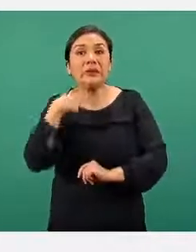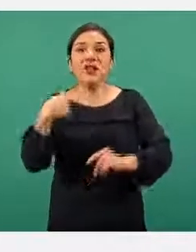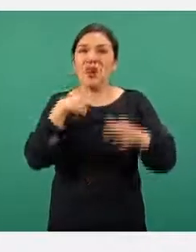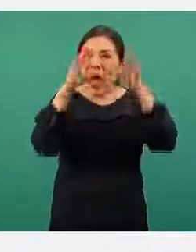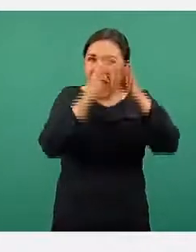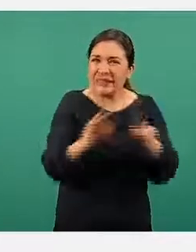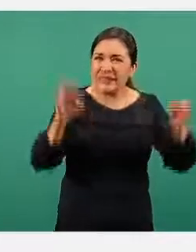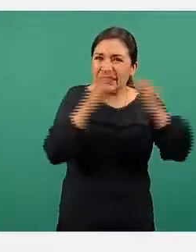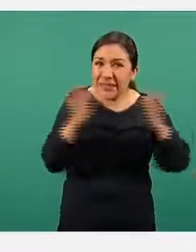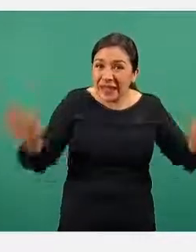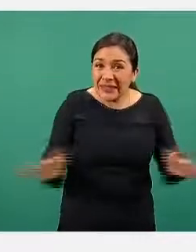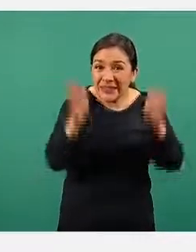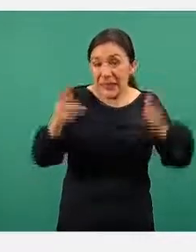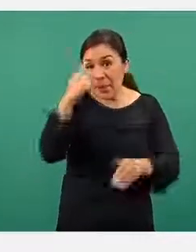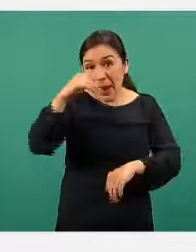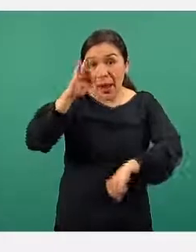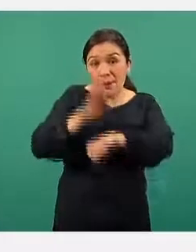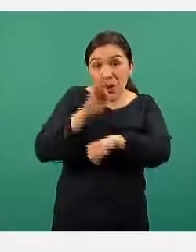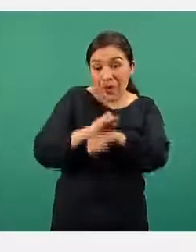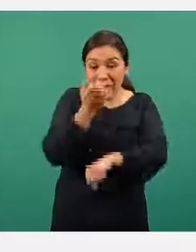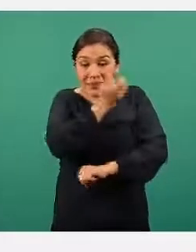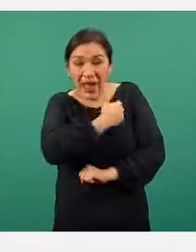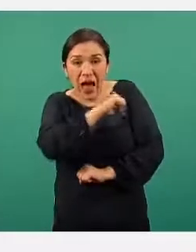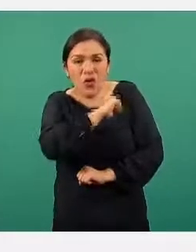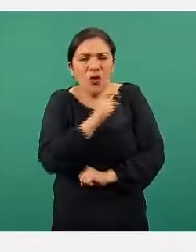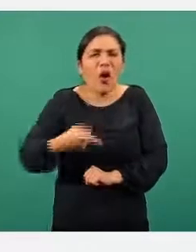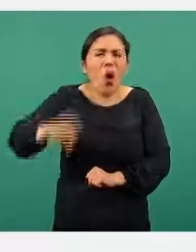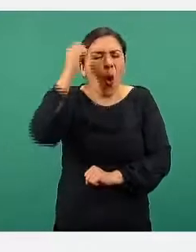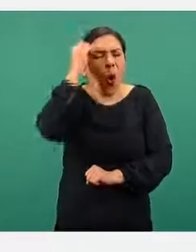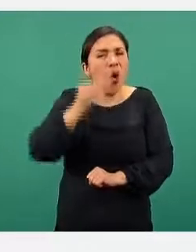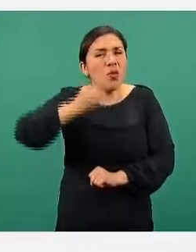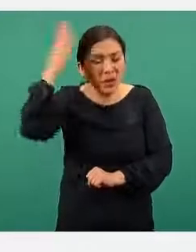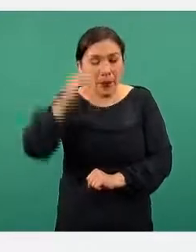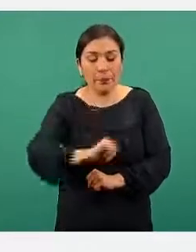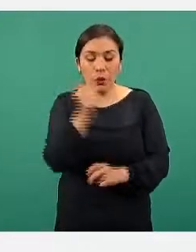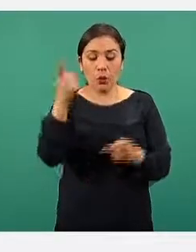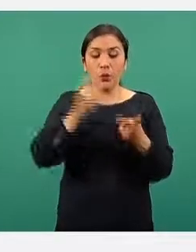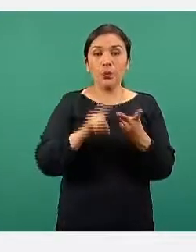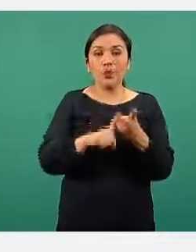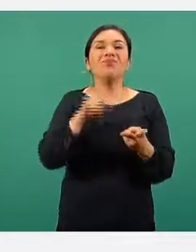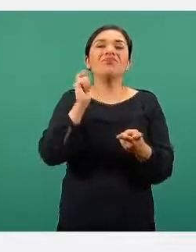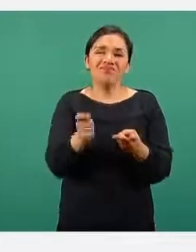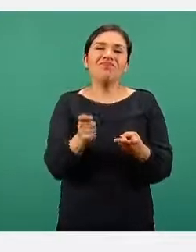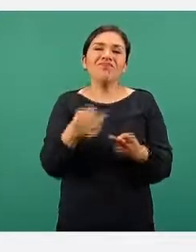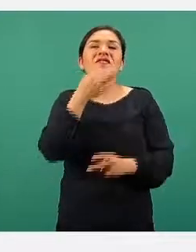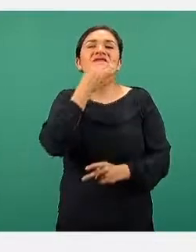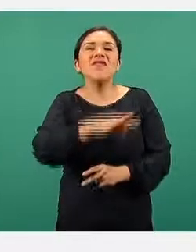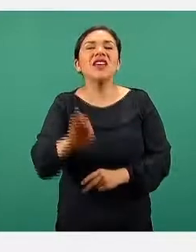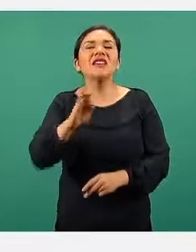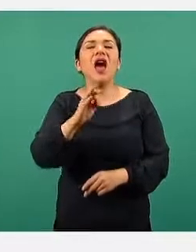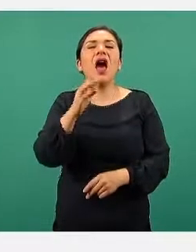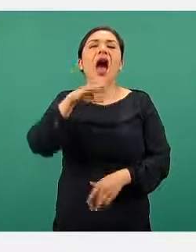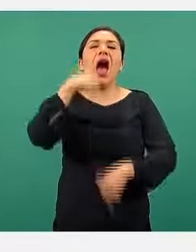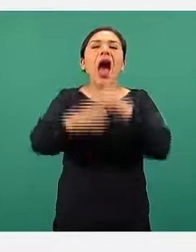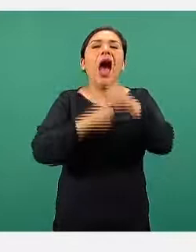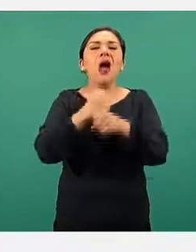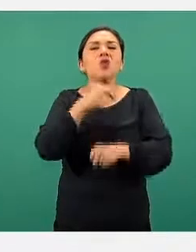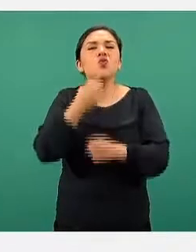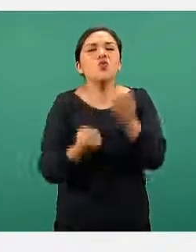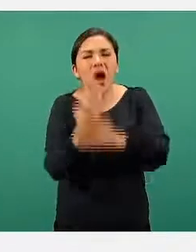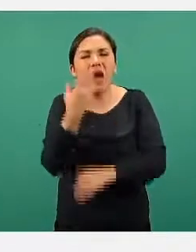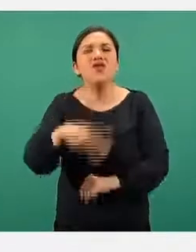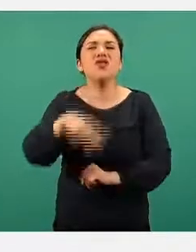nosotros impulsando para protegernos. Y lo otro relacionado, por supuesto, con las fiestas de fin de año,